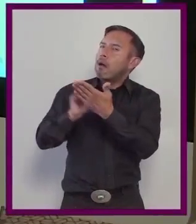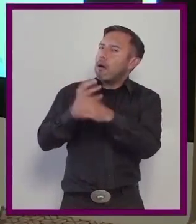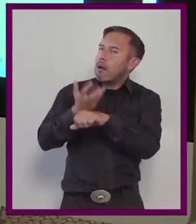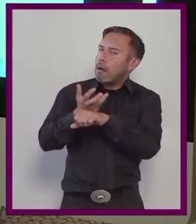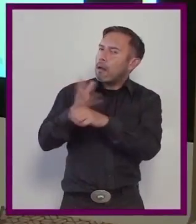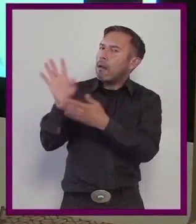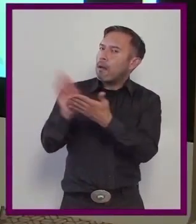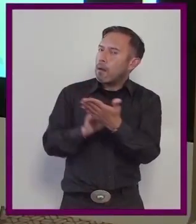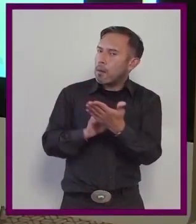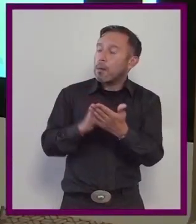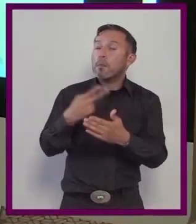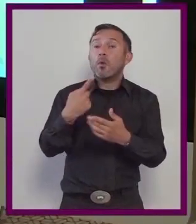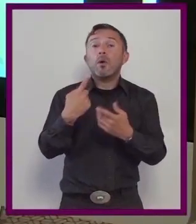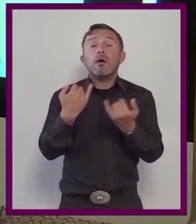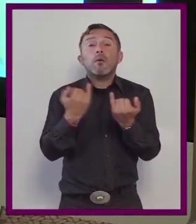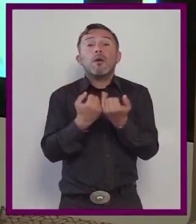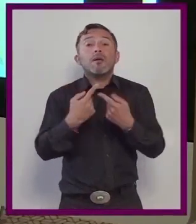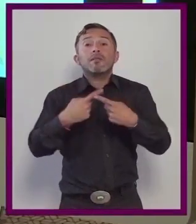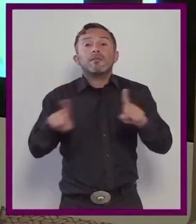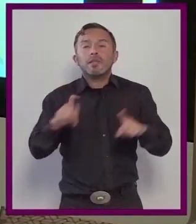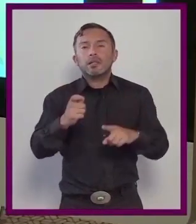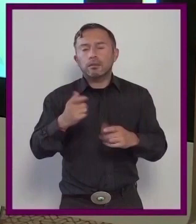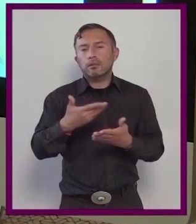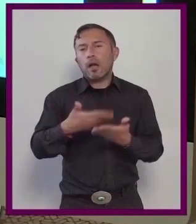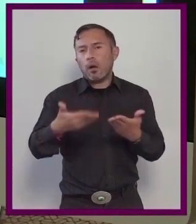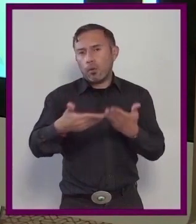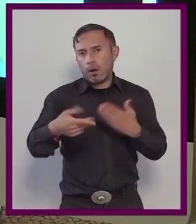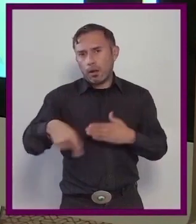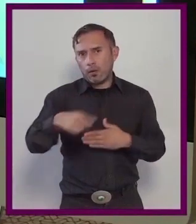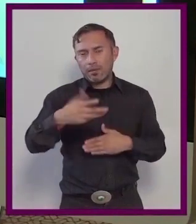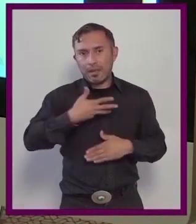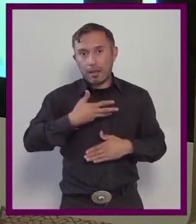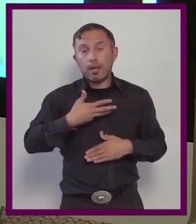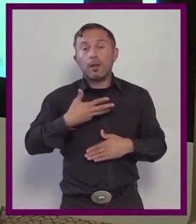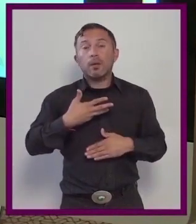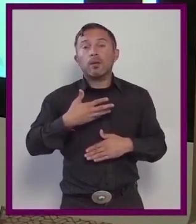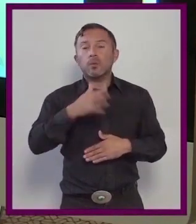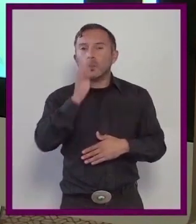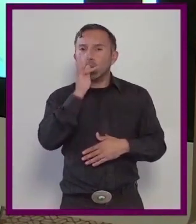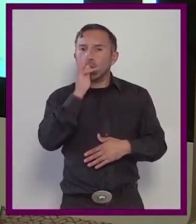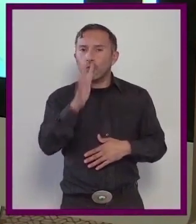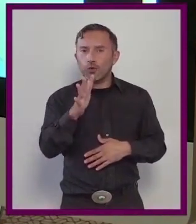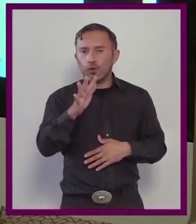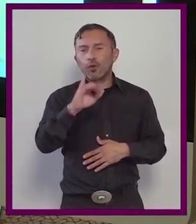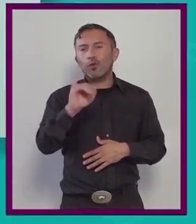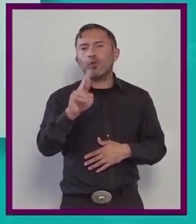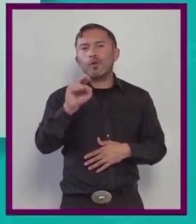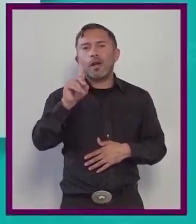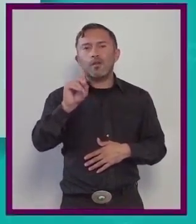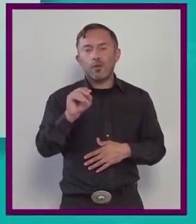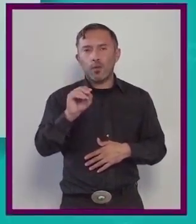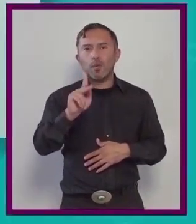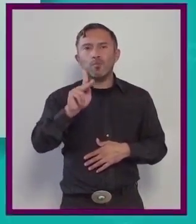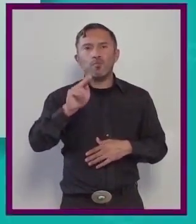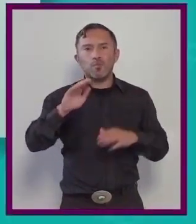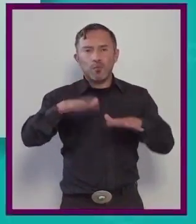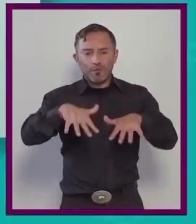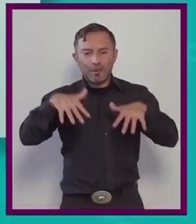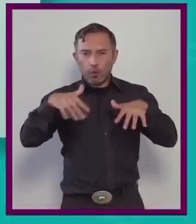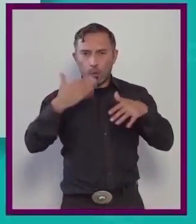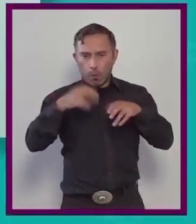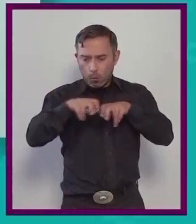La única diferencia es que actualmente nosotros no tenemos la figura de jurado público, sino todo es